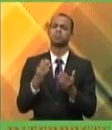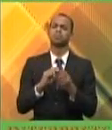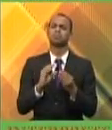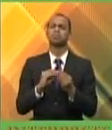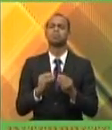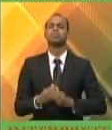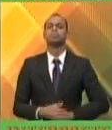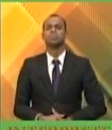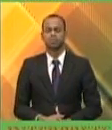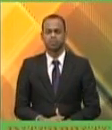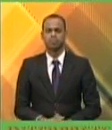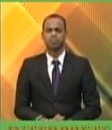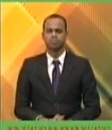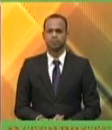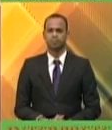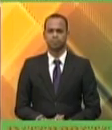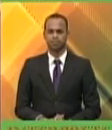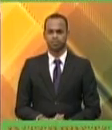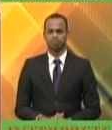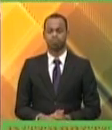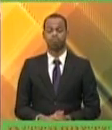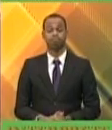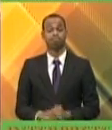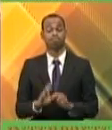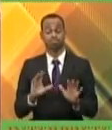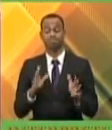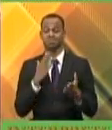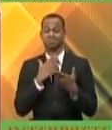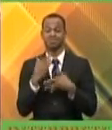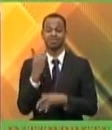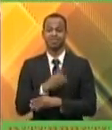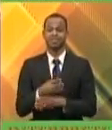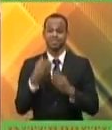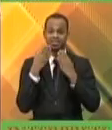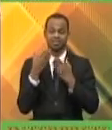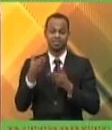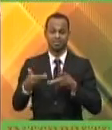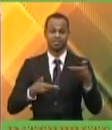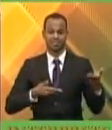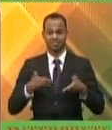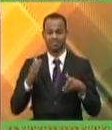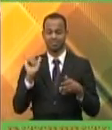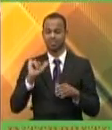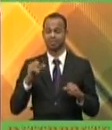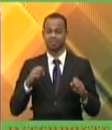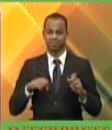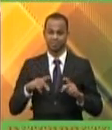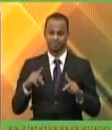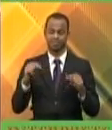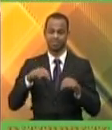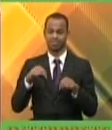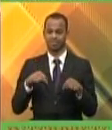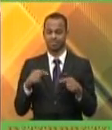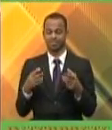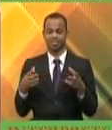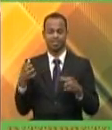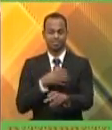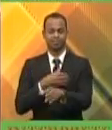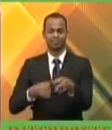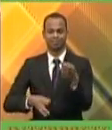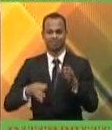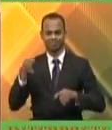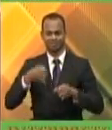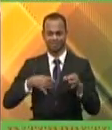tu iluminada adelante ante todo muy buenos días y gracias por la invitación y la oportunidad al poder judicial para